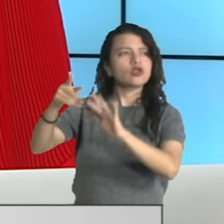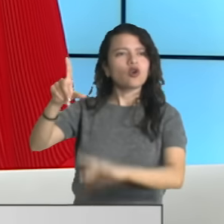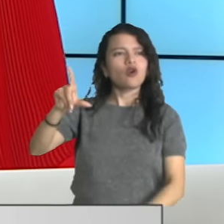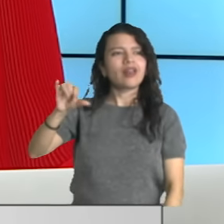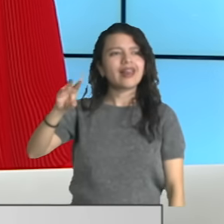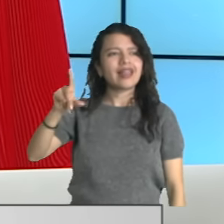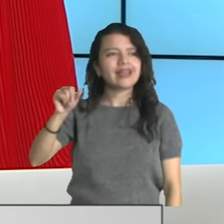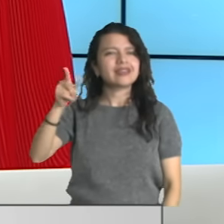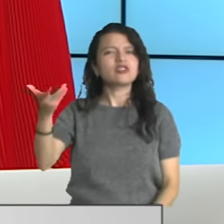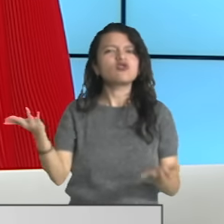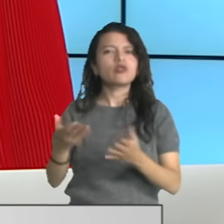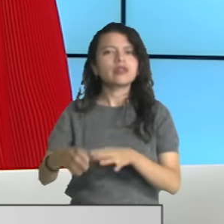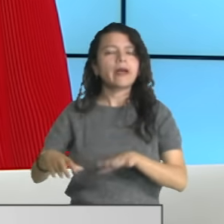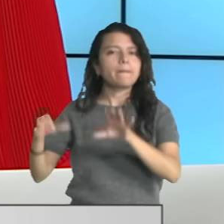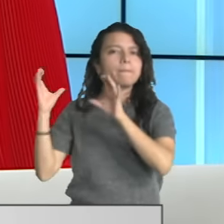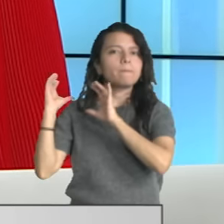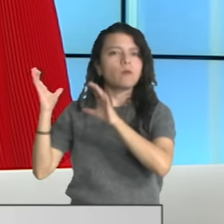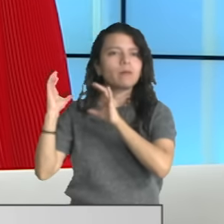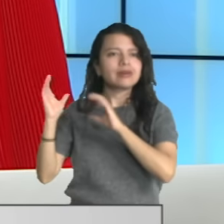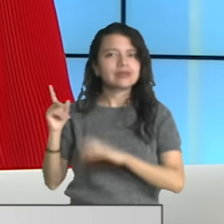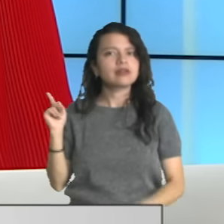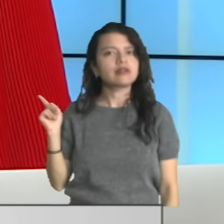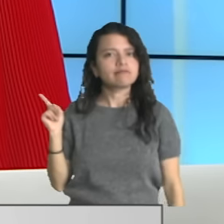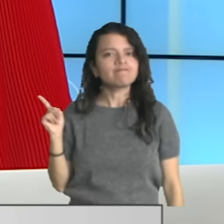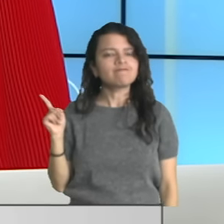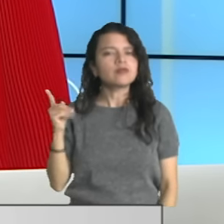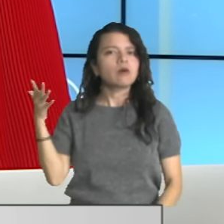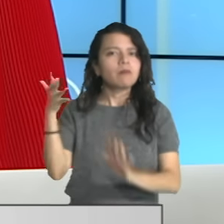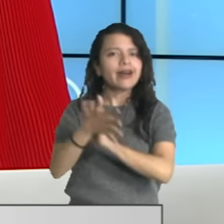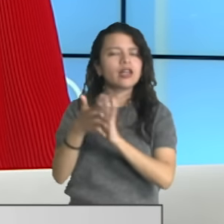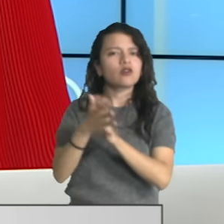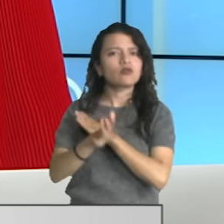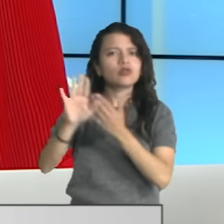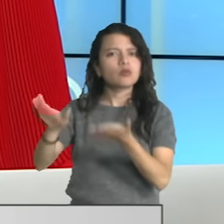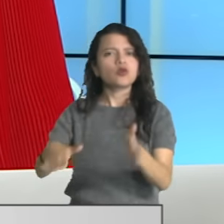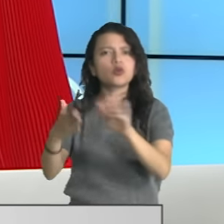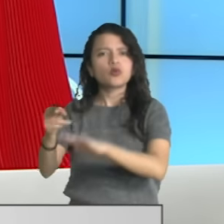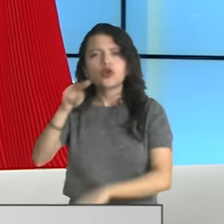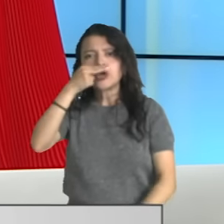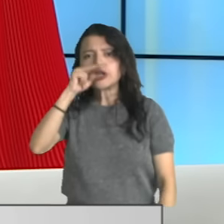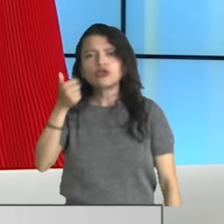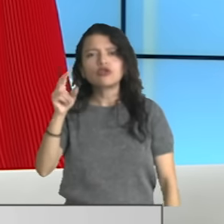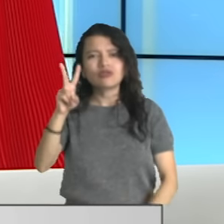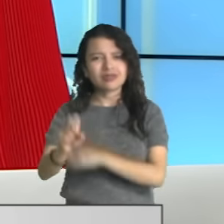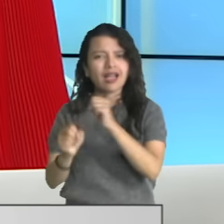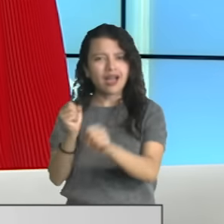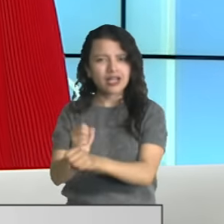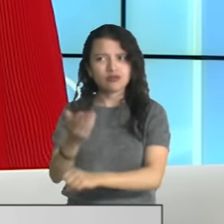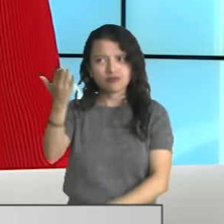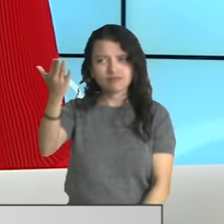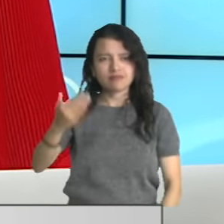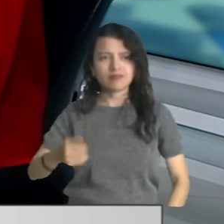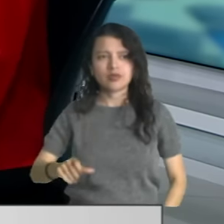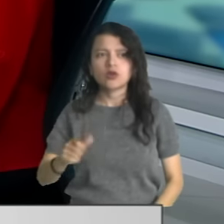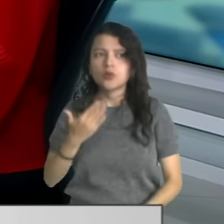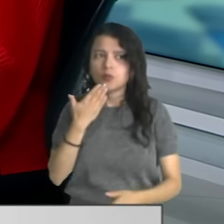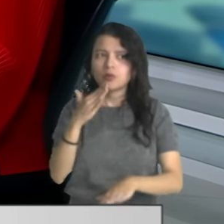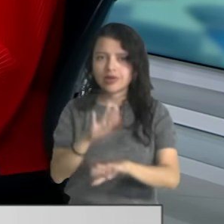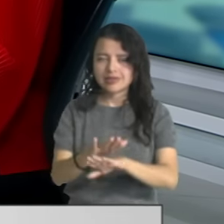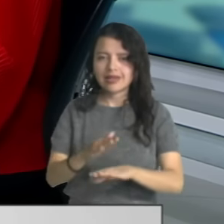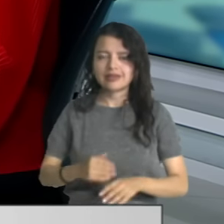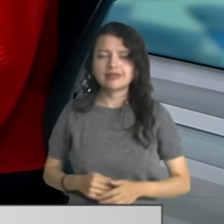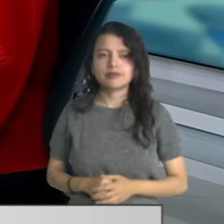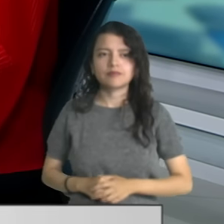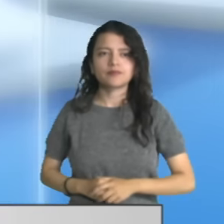el alcalde de Argelia, lugar en el que falleció un menor de tan solo 10 años víctima de un artefacto explosivo. Lady, muy buenas tardes,